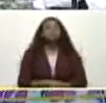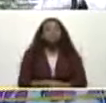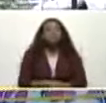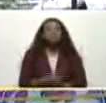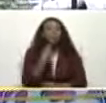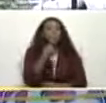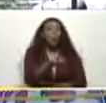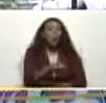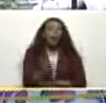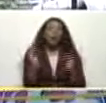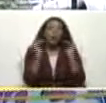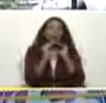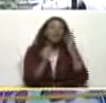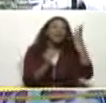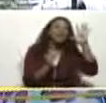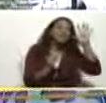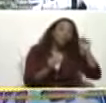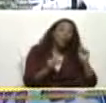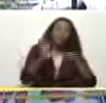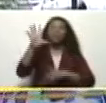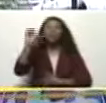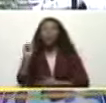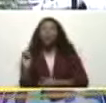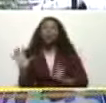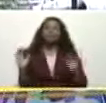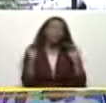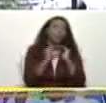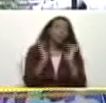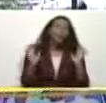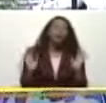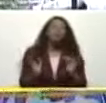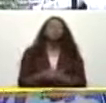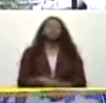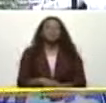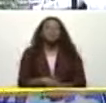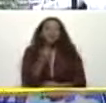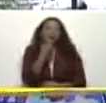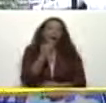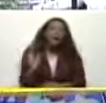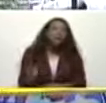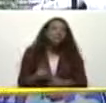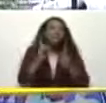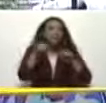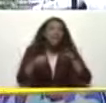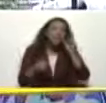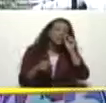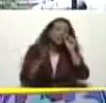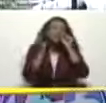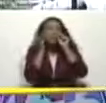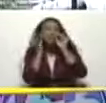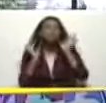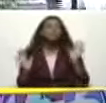bueno, es parejo, 50-50, ¿verdad? Casi parejo.